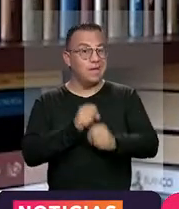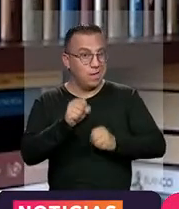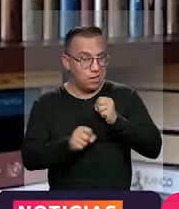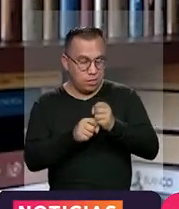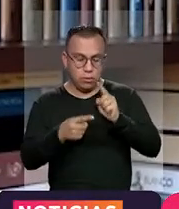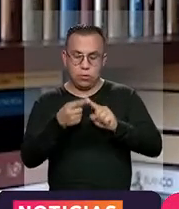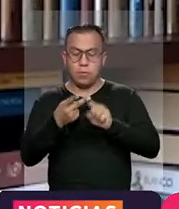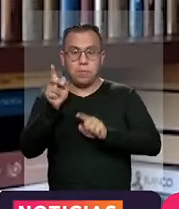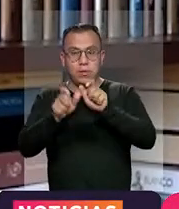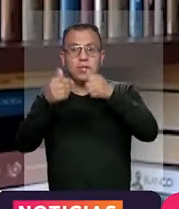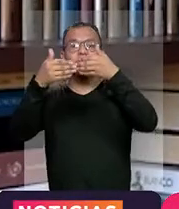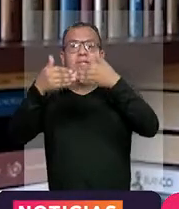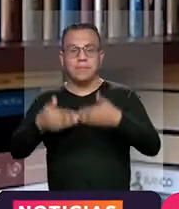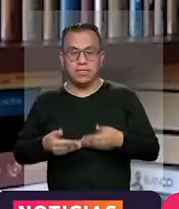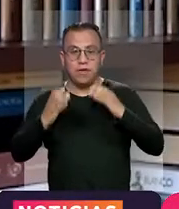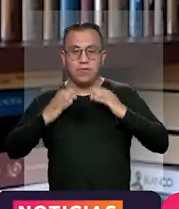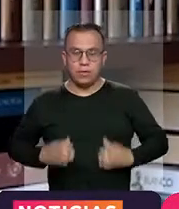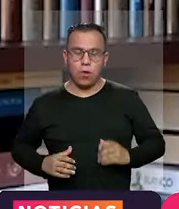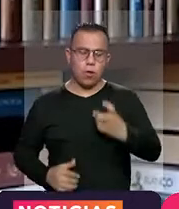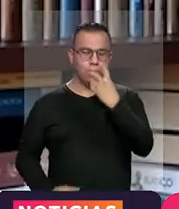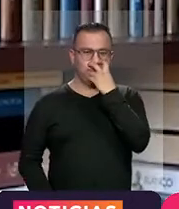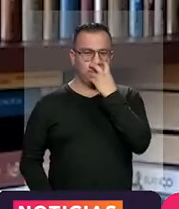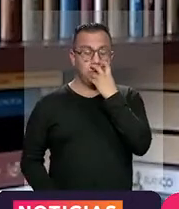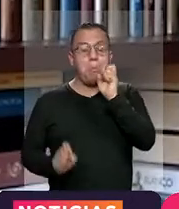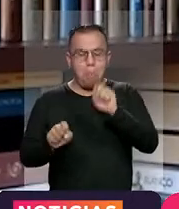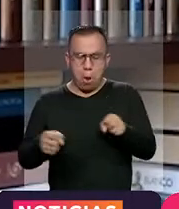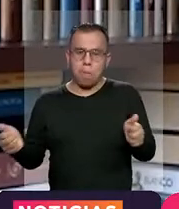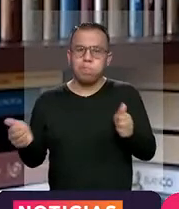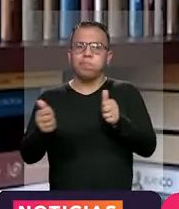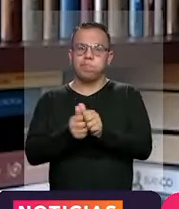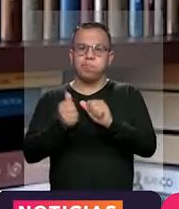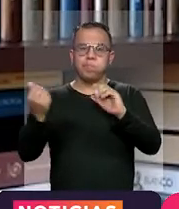personas con discapacidad física o visual, pueden asistir